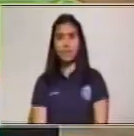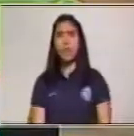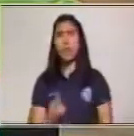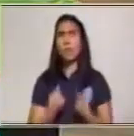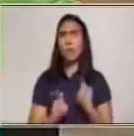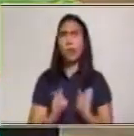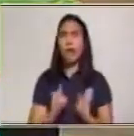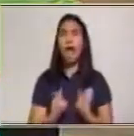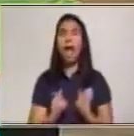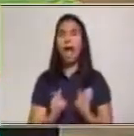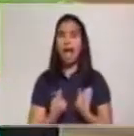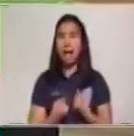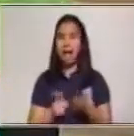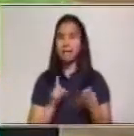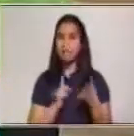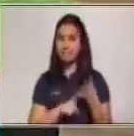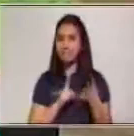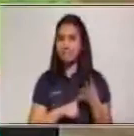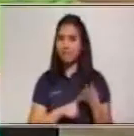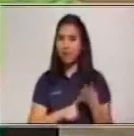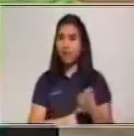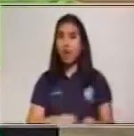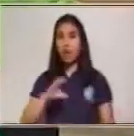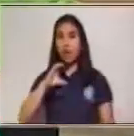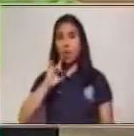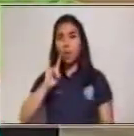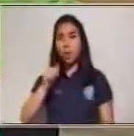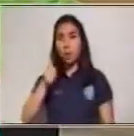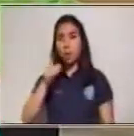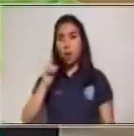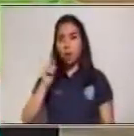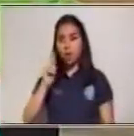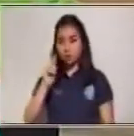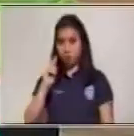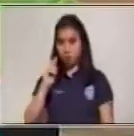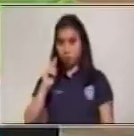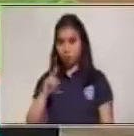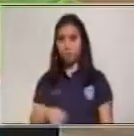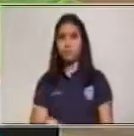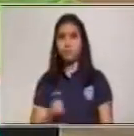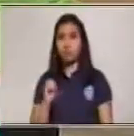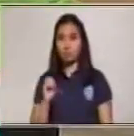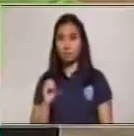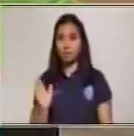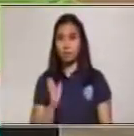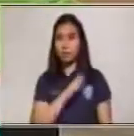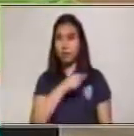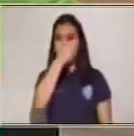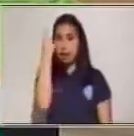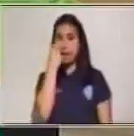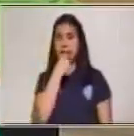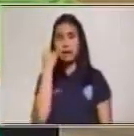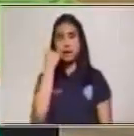cuadro sinóptico. Sí, yo sé que sí lo han utilizado. Bien.